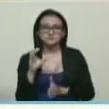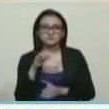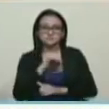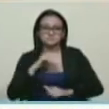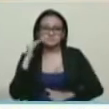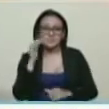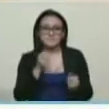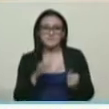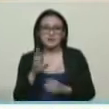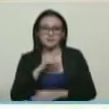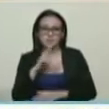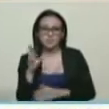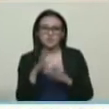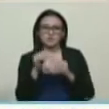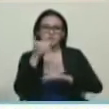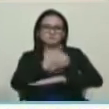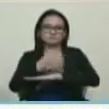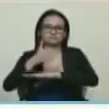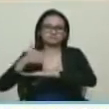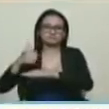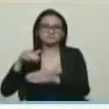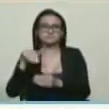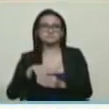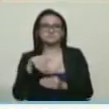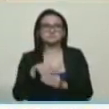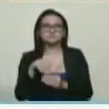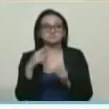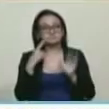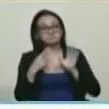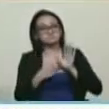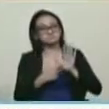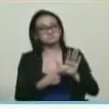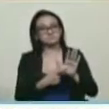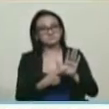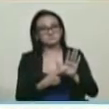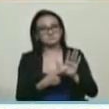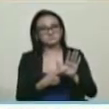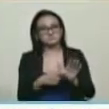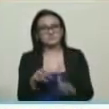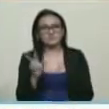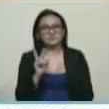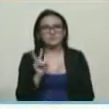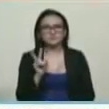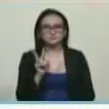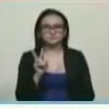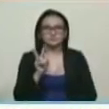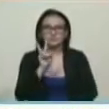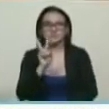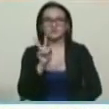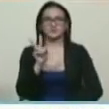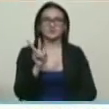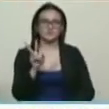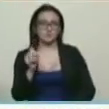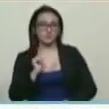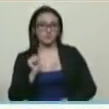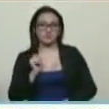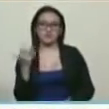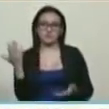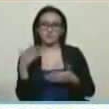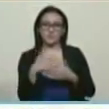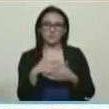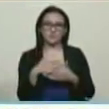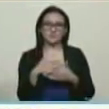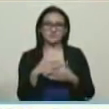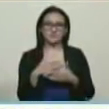Plan República, al lado de todas las autoridades electorales, demostrando, como lo dije, que Venezuela, más allá de cualquier bloqueo, más allá de